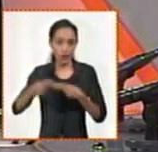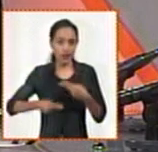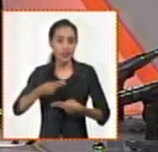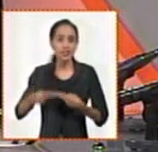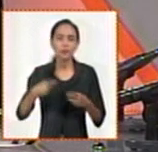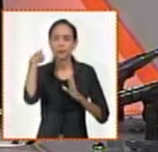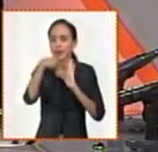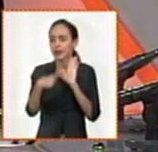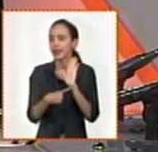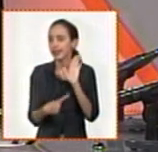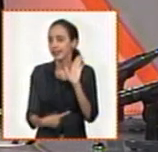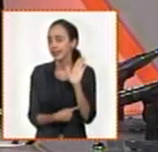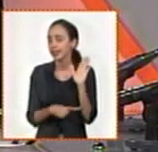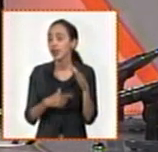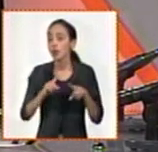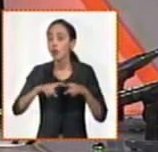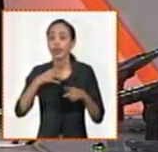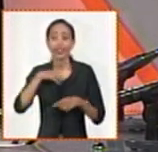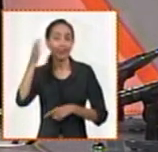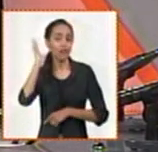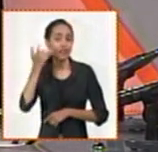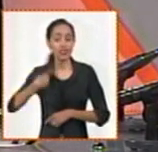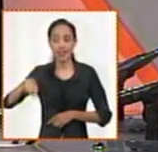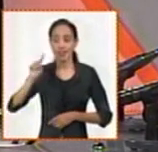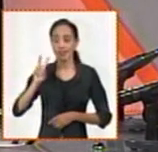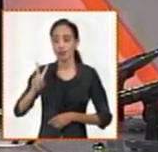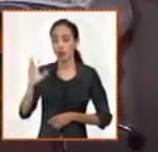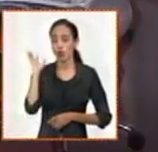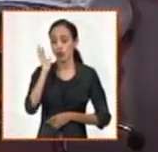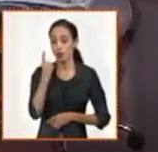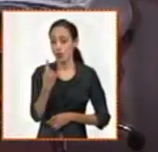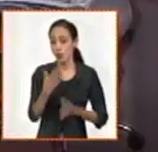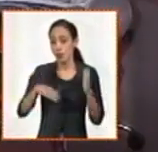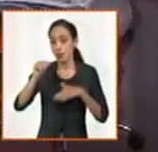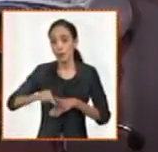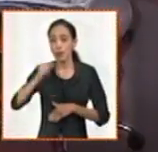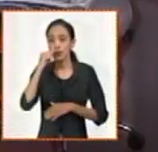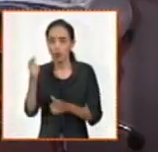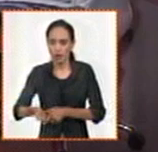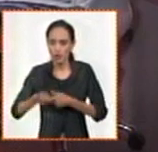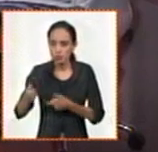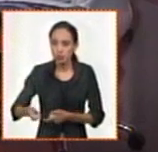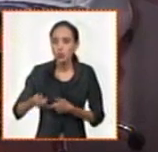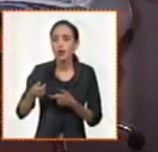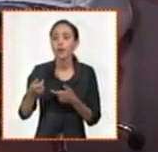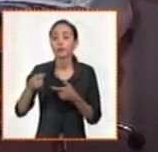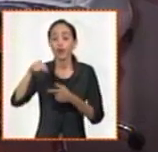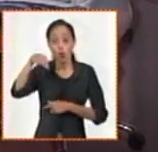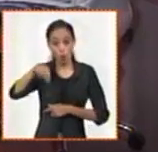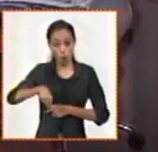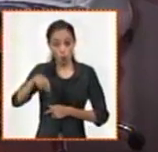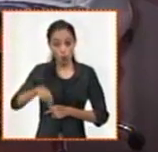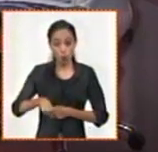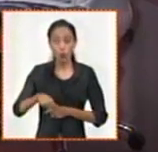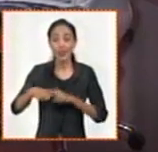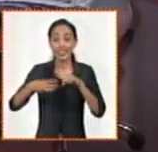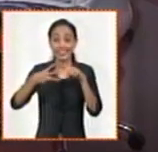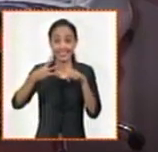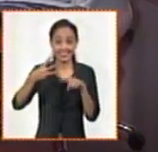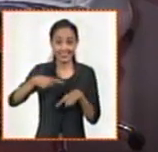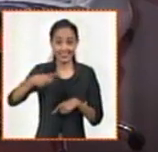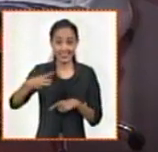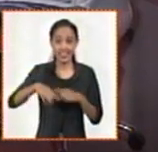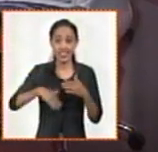la peculiaridad, ha tenido conferencias, ayer fueron dos conferencias, una del ministro de la Agricultura, hoy, estos tres